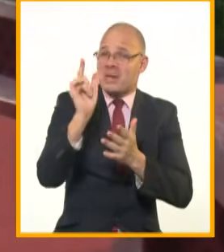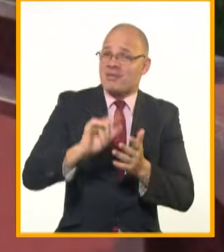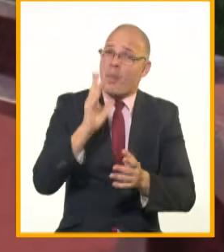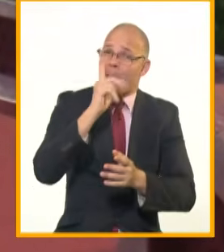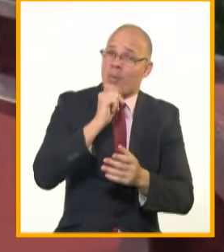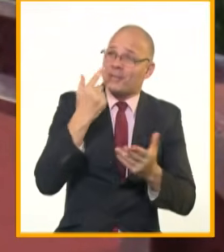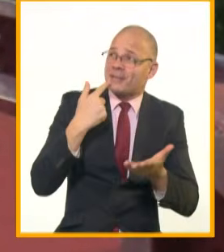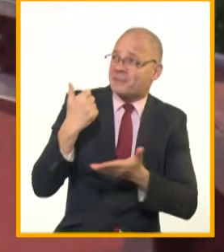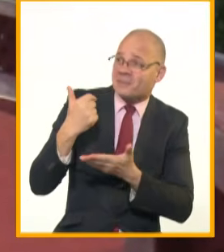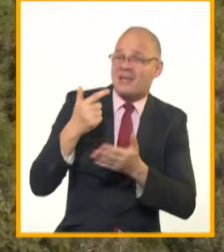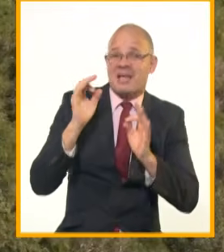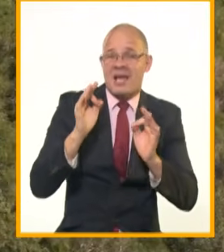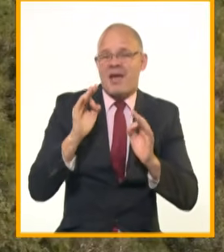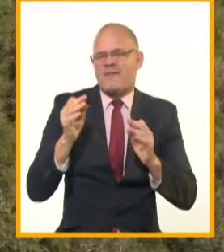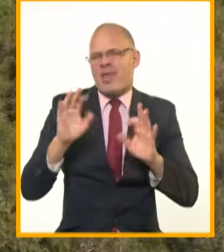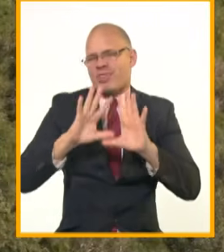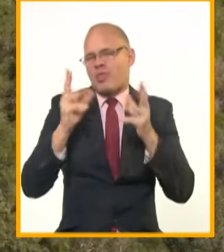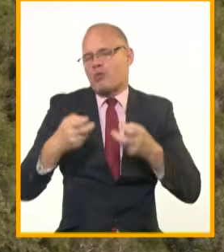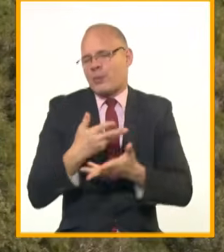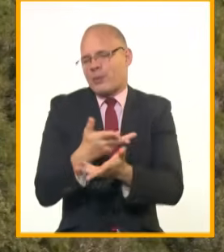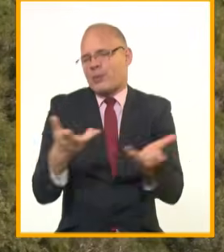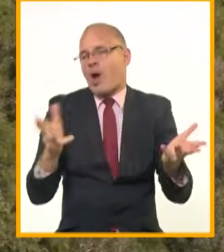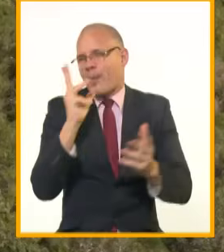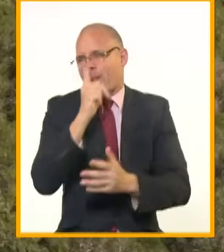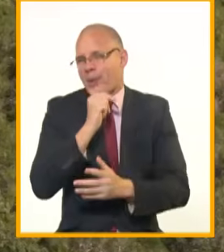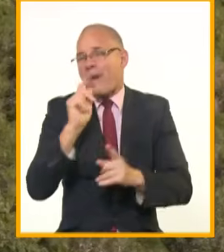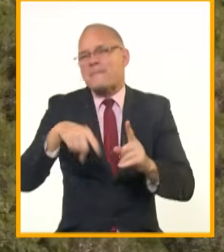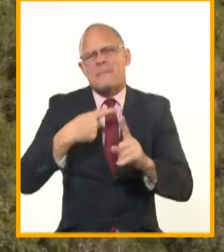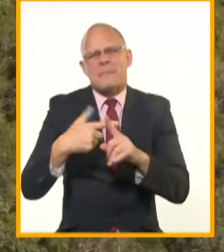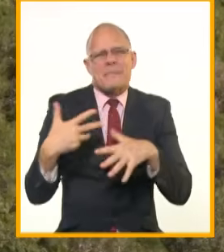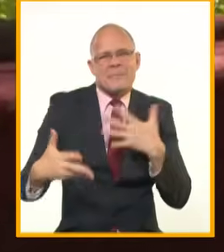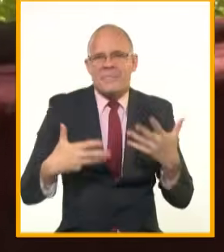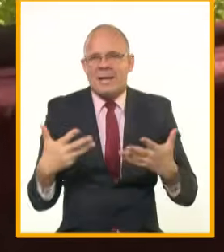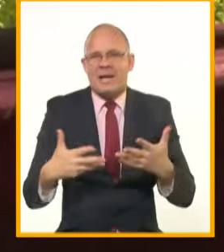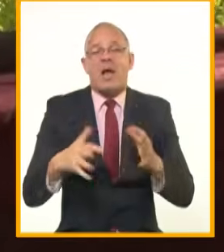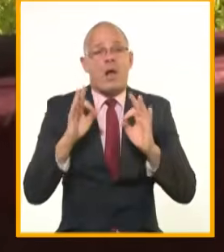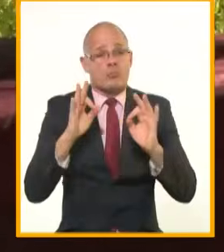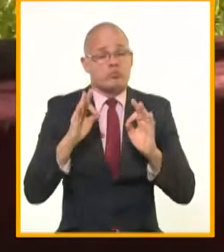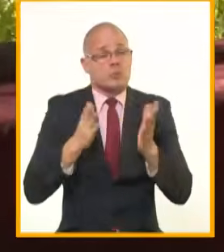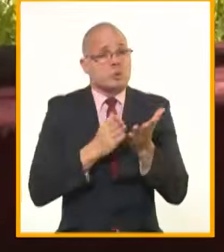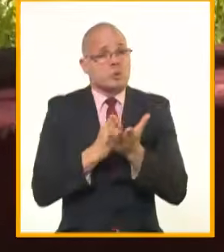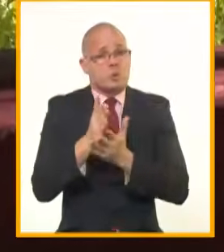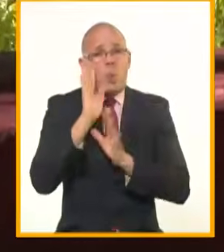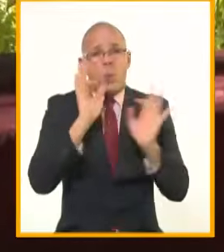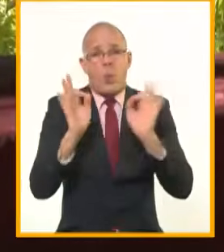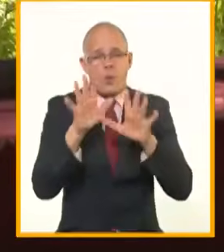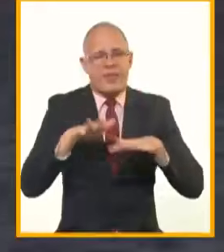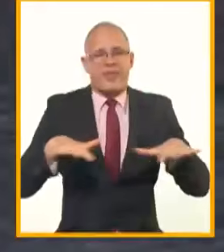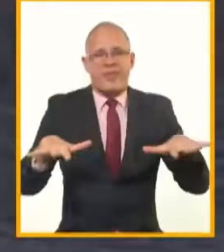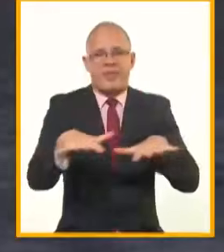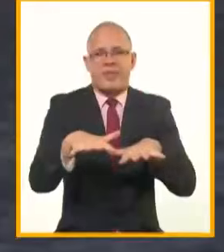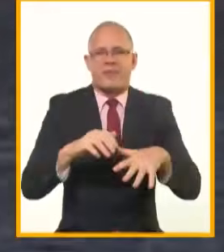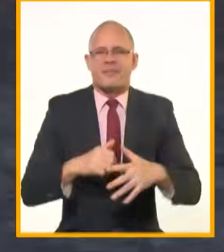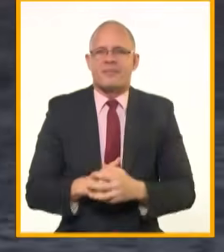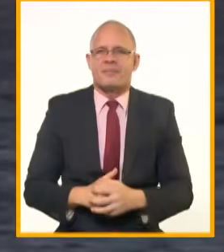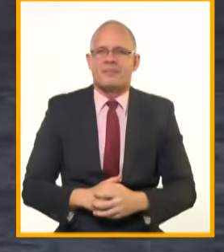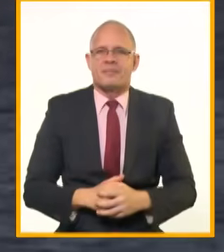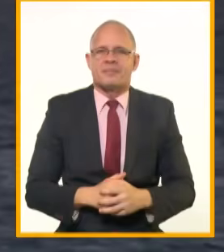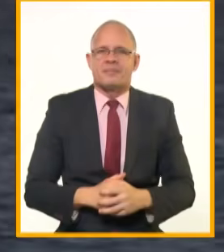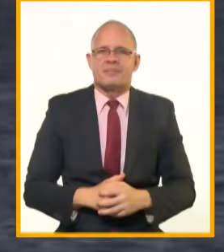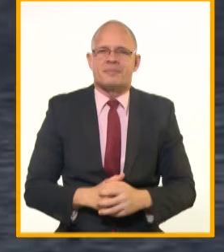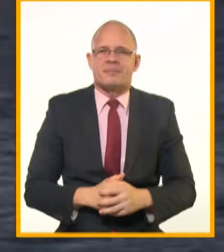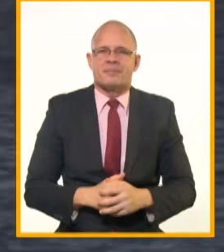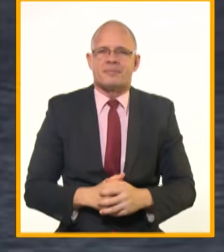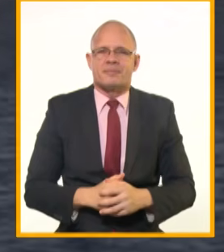destino que no solo ofrece belleza y confort, sino también un compromiso con el entorno que las rodea. Arelis